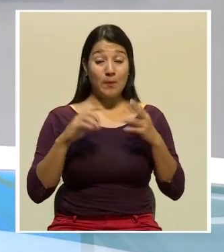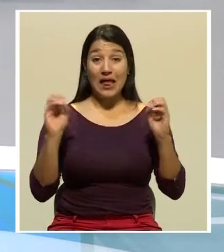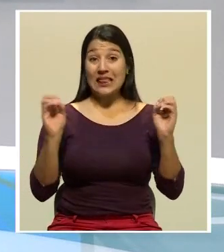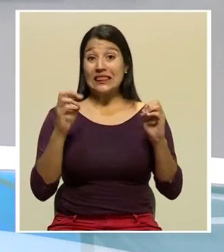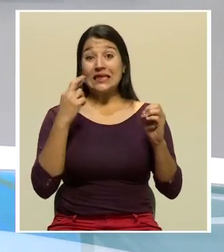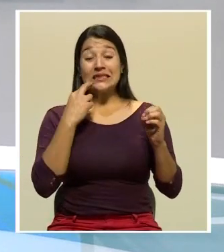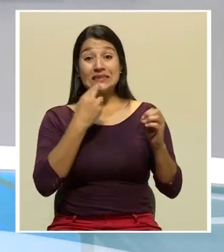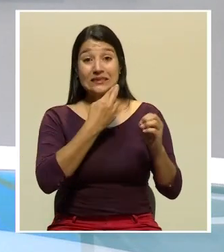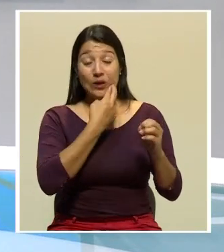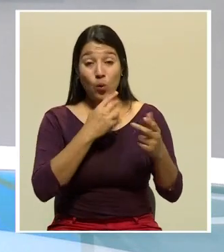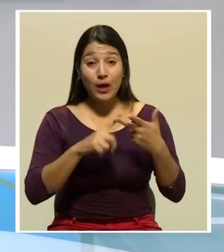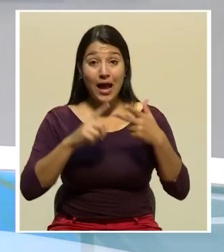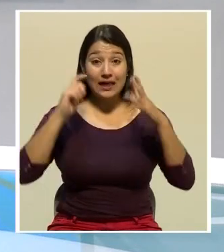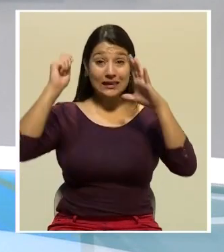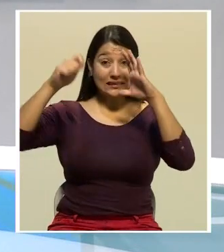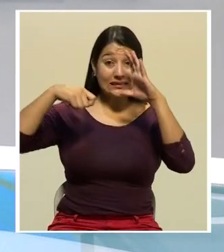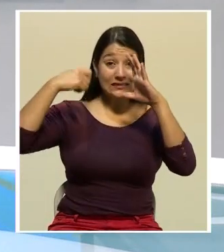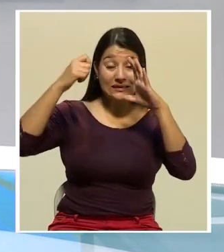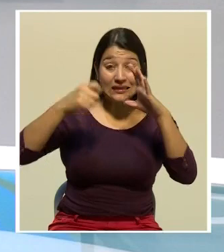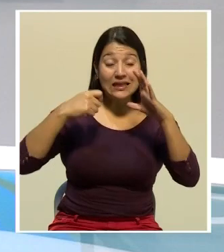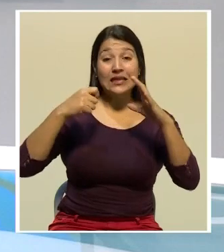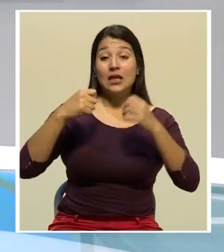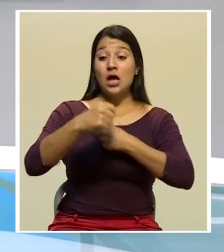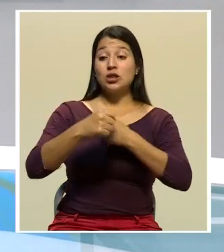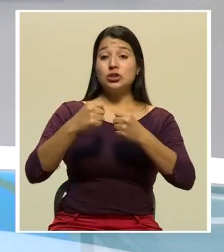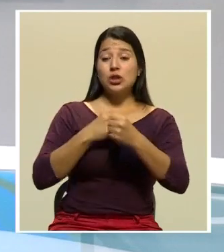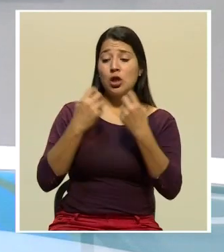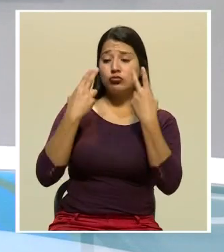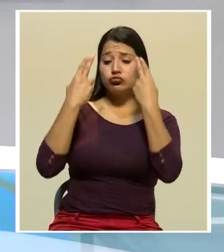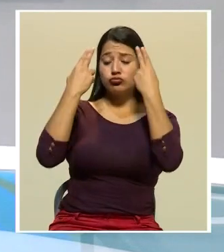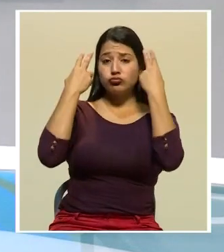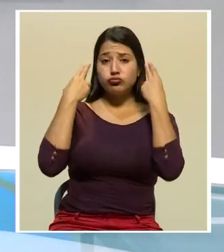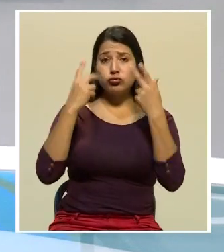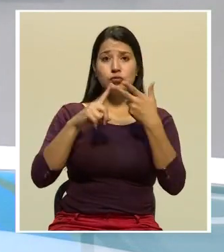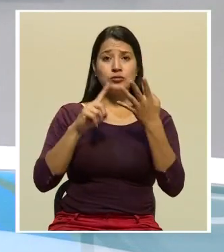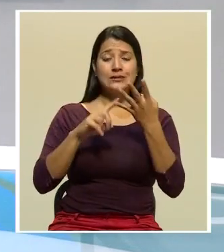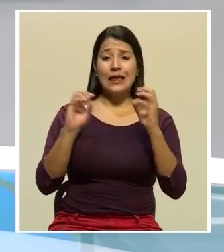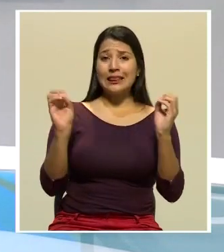los cines, ni los salones de belleza, ni los espacios de culto.